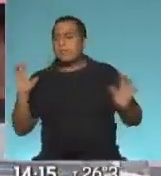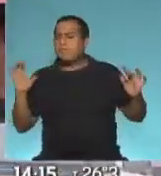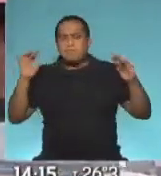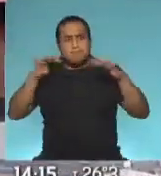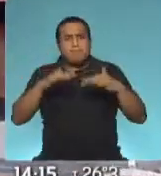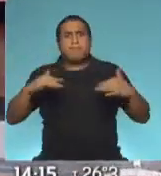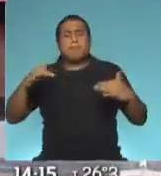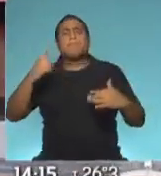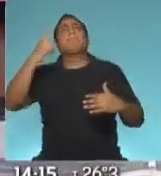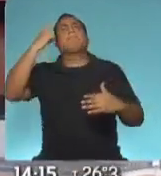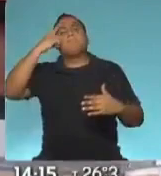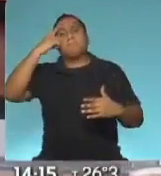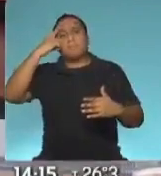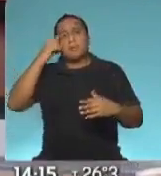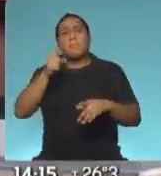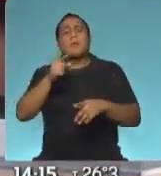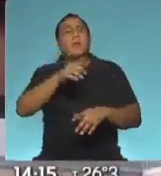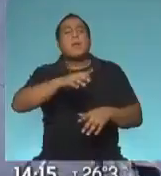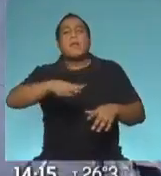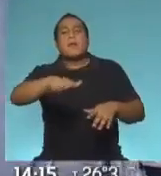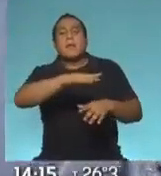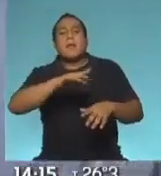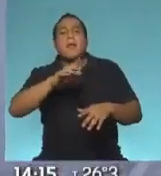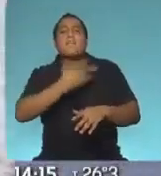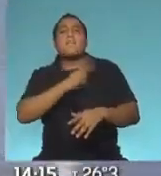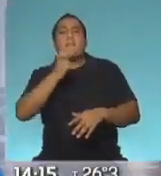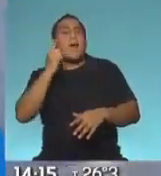por el Día de la Armada en la Fragata Libertad.